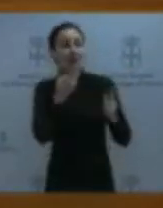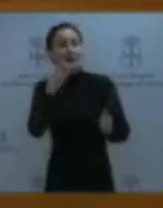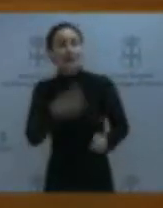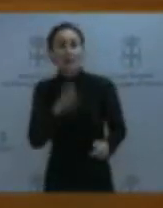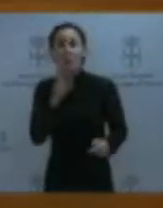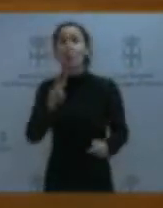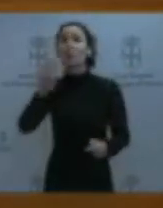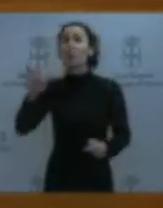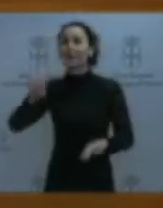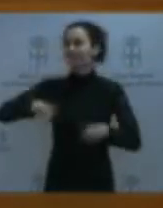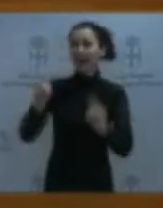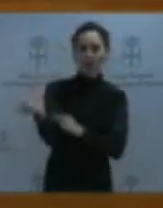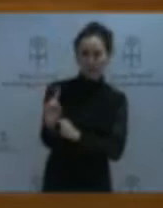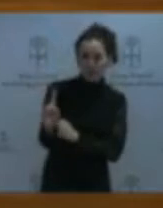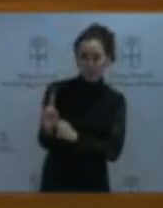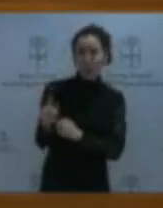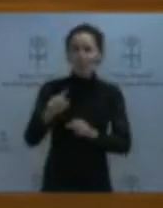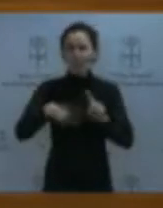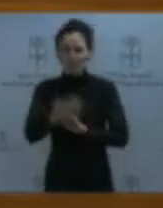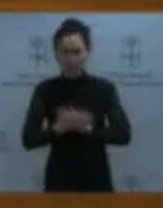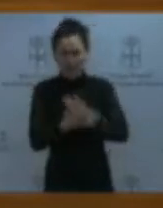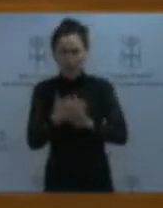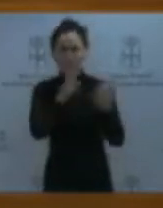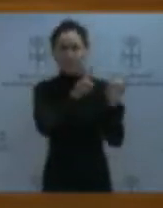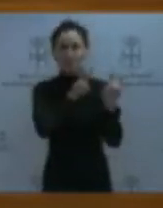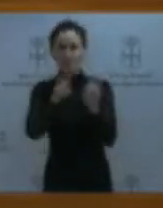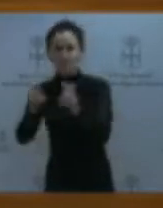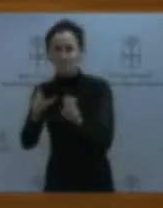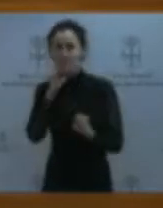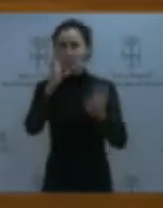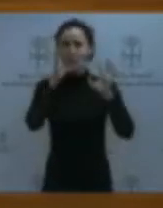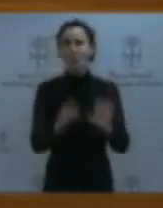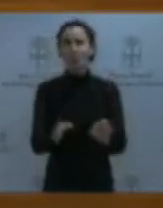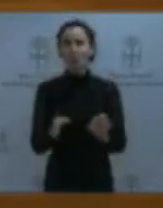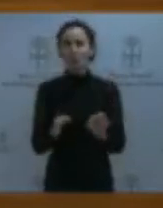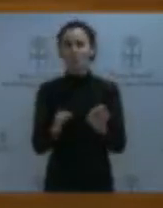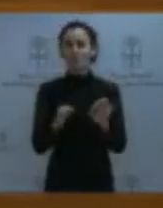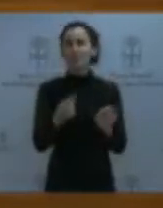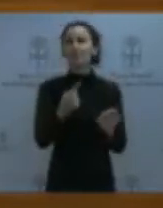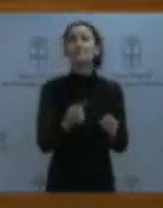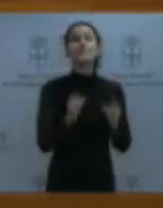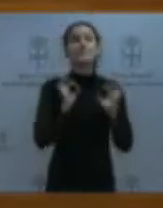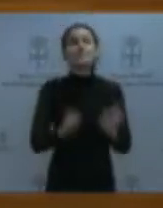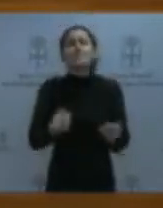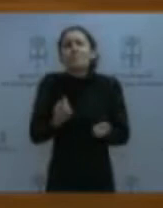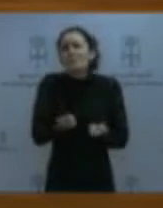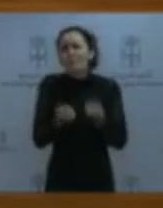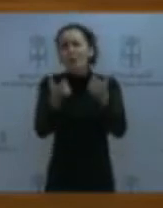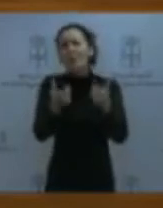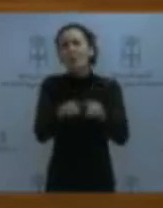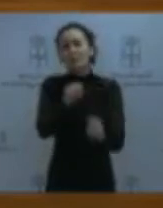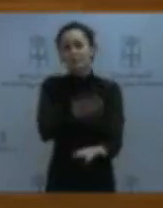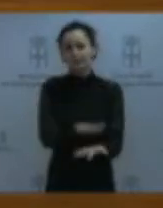Europea no lo permite. Luego, en fin, cuando se hablan de ese tipo de cosas, hay que tener bueno, pues un poco de sosiego